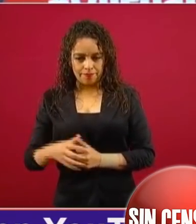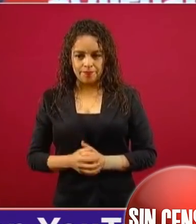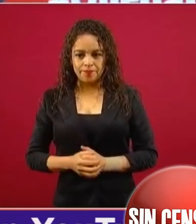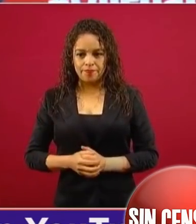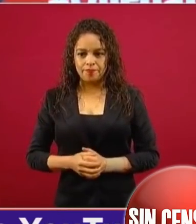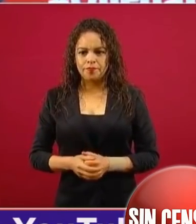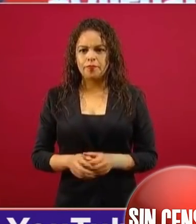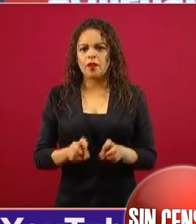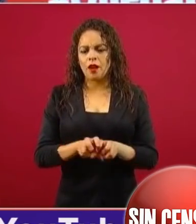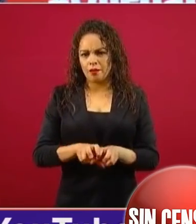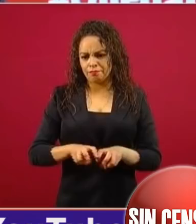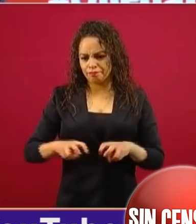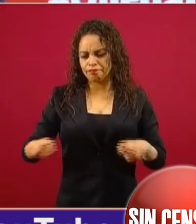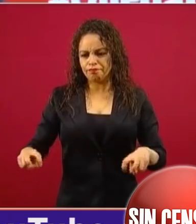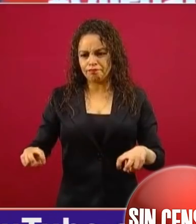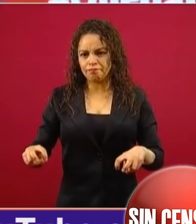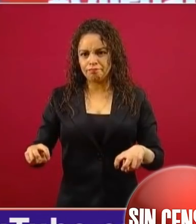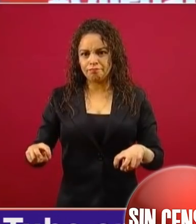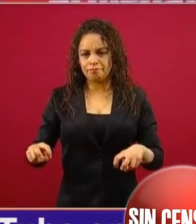a tratar